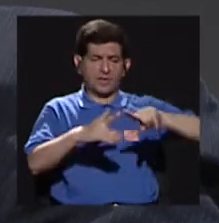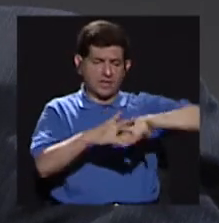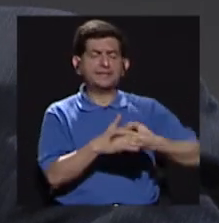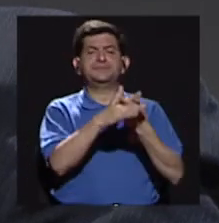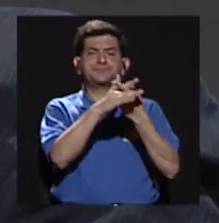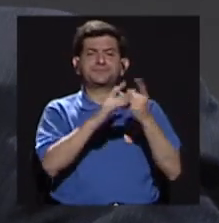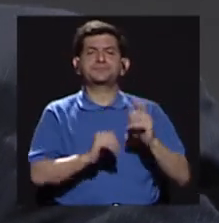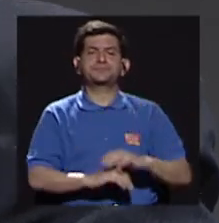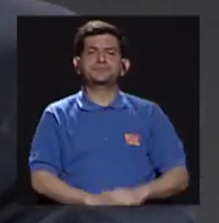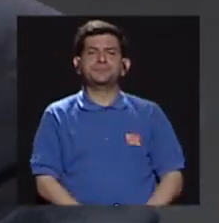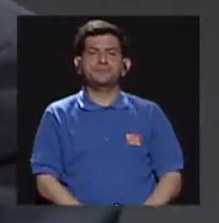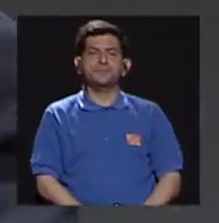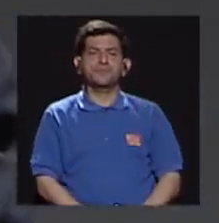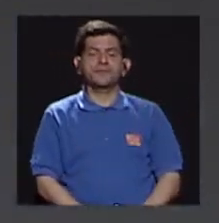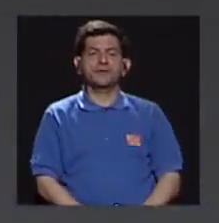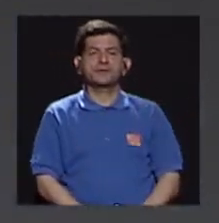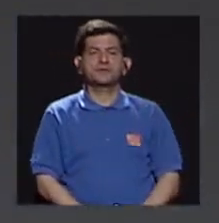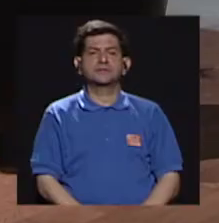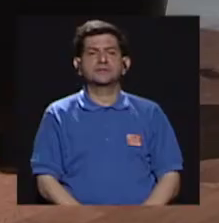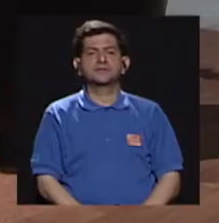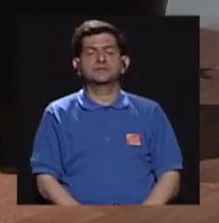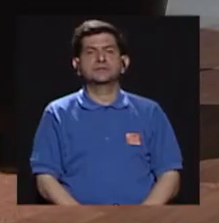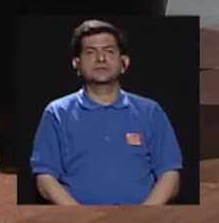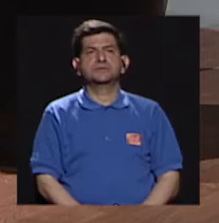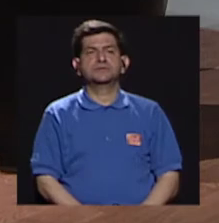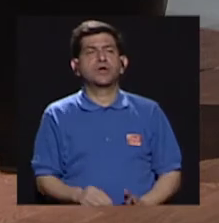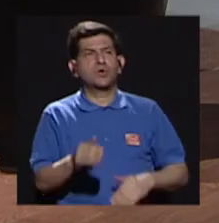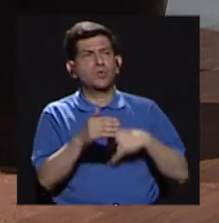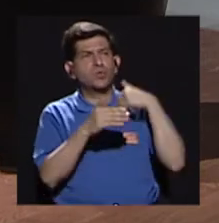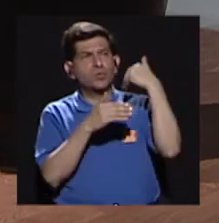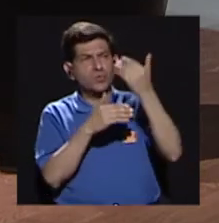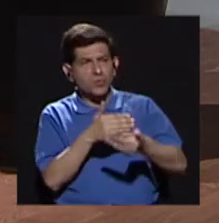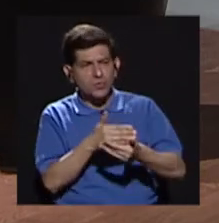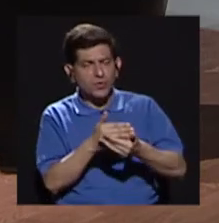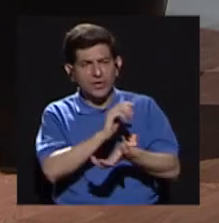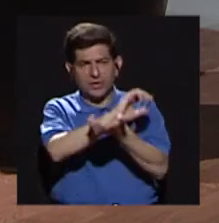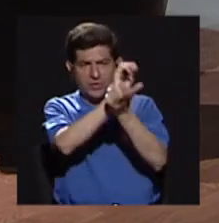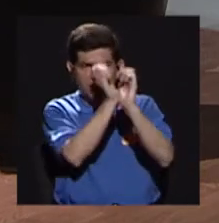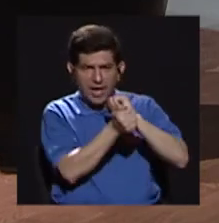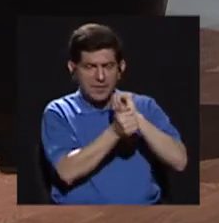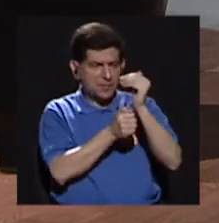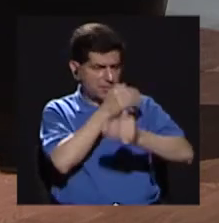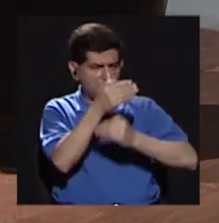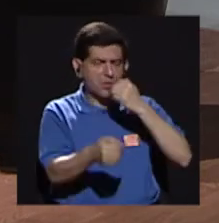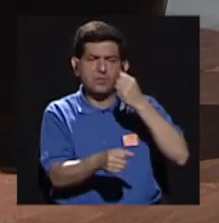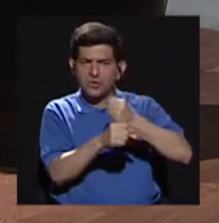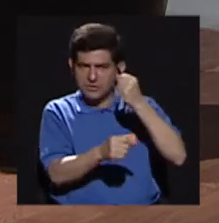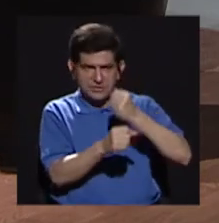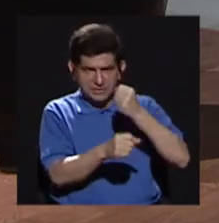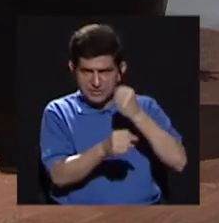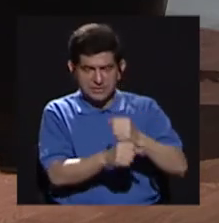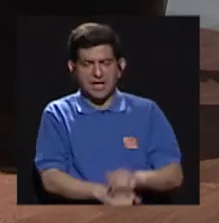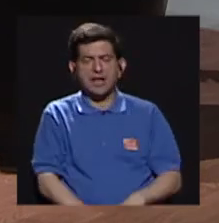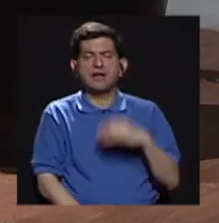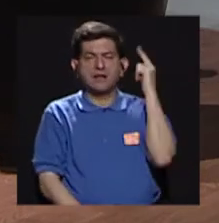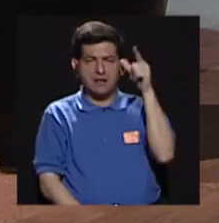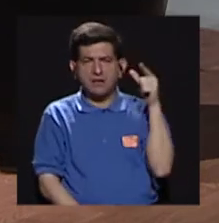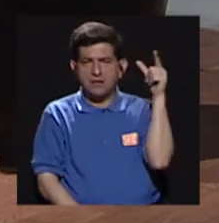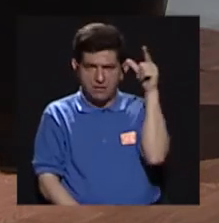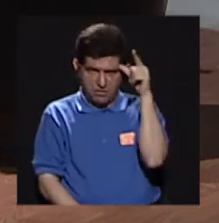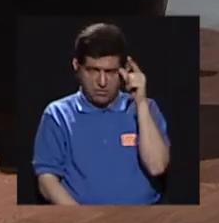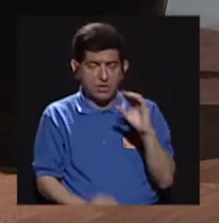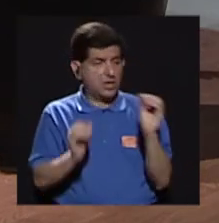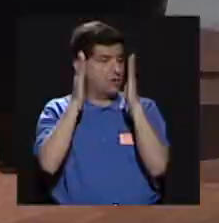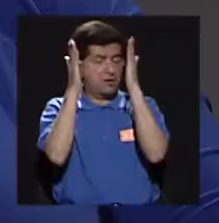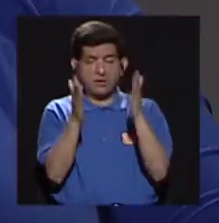inicio bueno después de la reforma procesal laboral sin duda alguna y